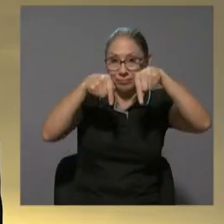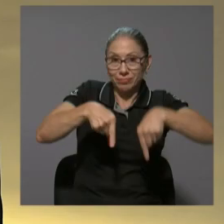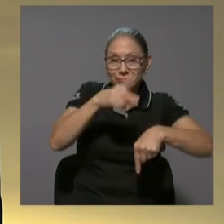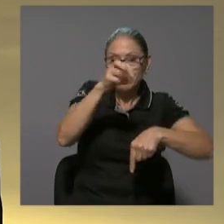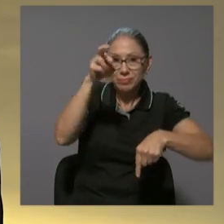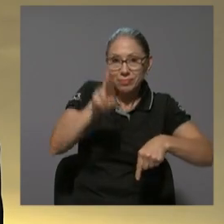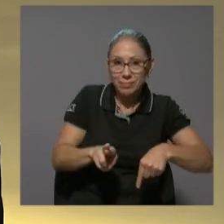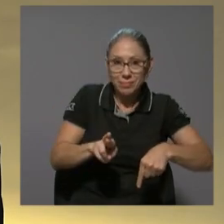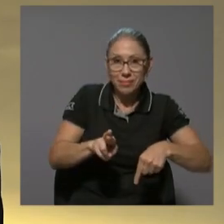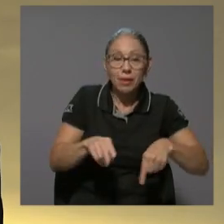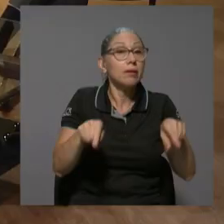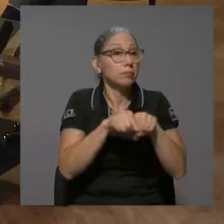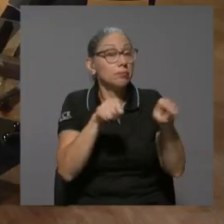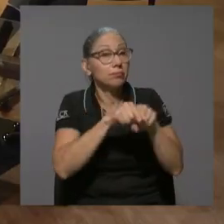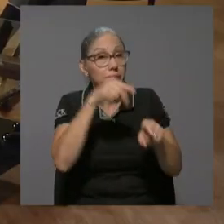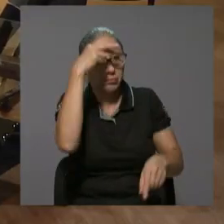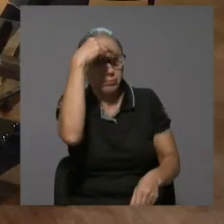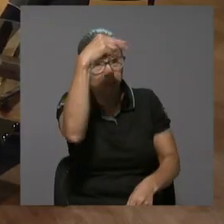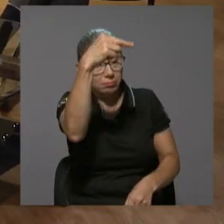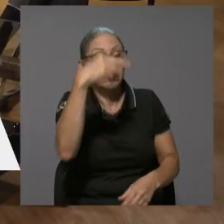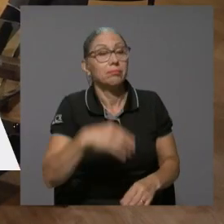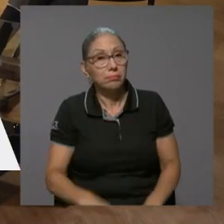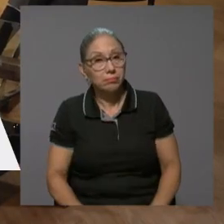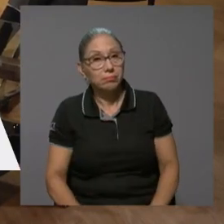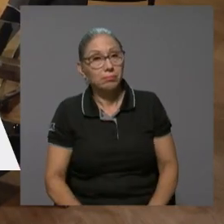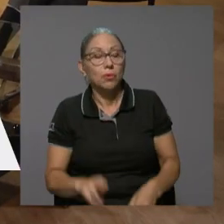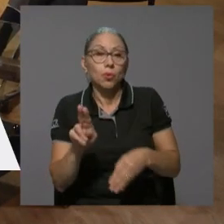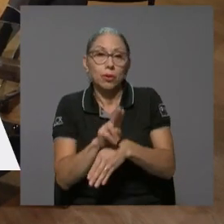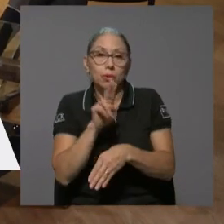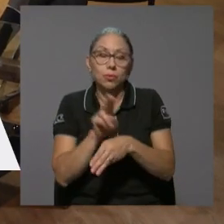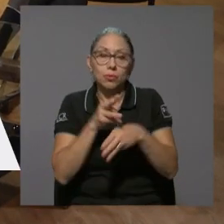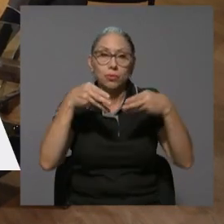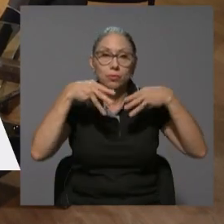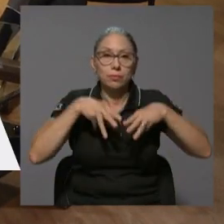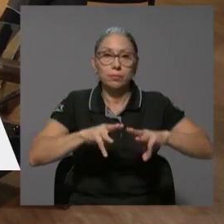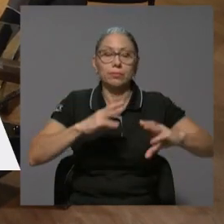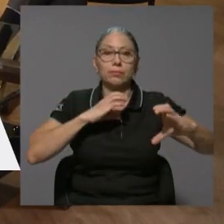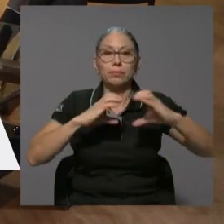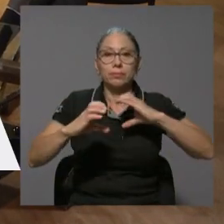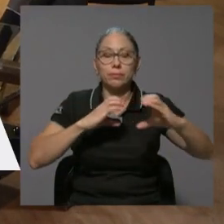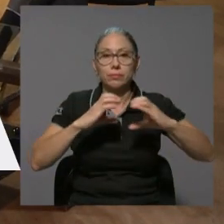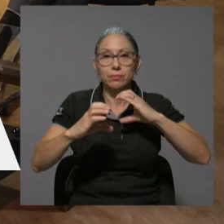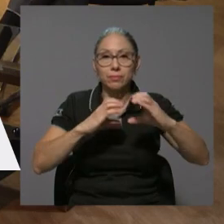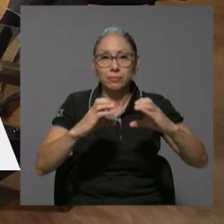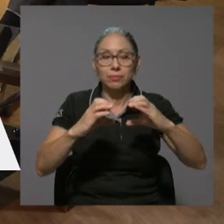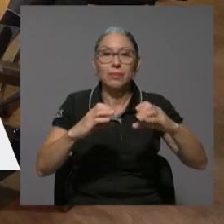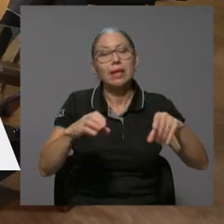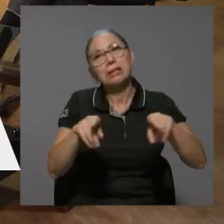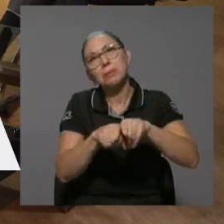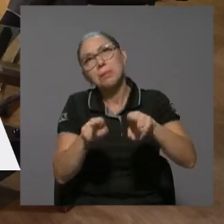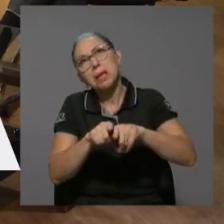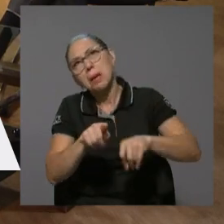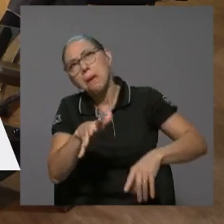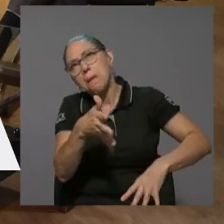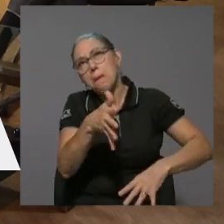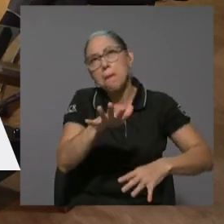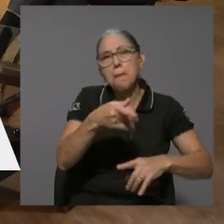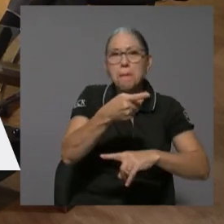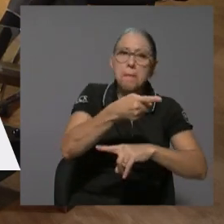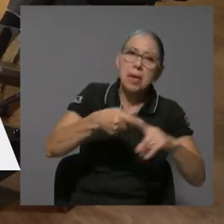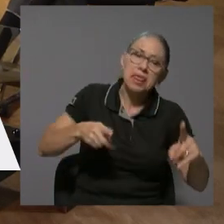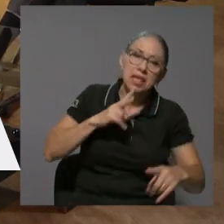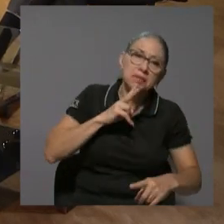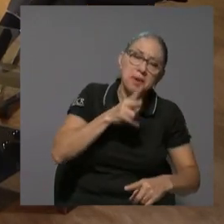es, por ejemplo, en México, con el uso de los medios de comunicación y de las medias verdades que hace Andrés Manuel López